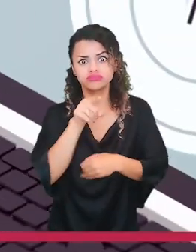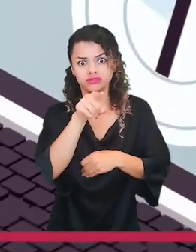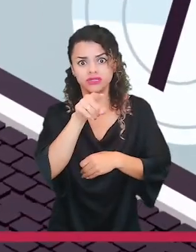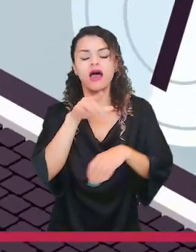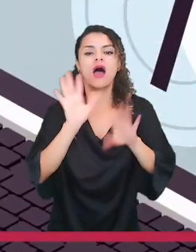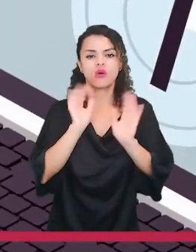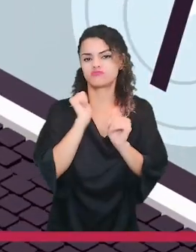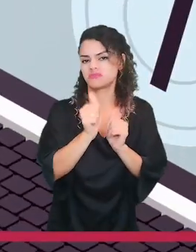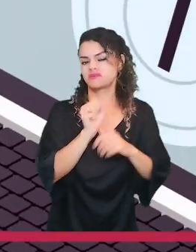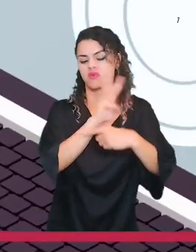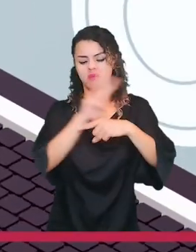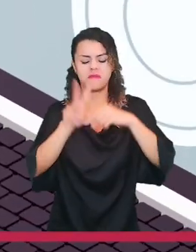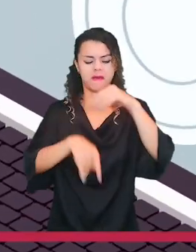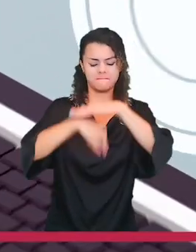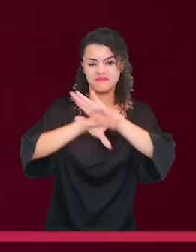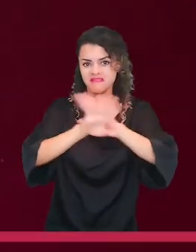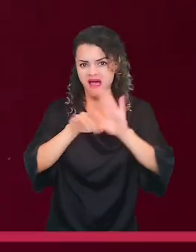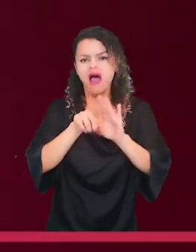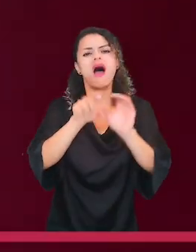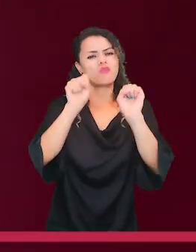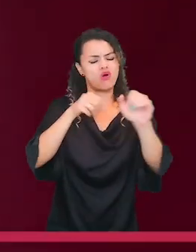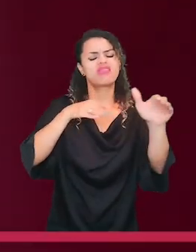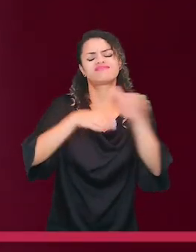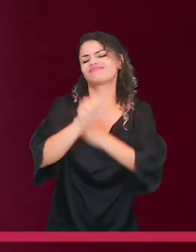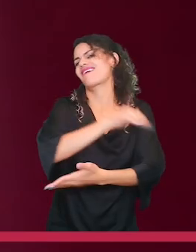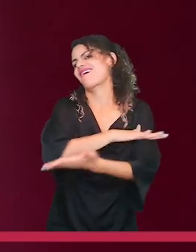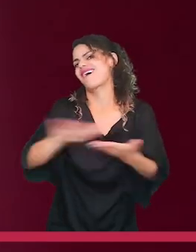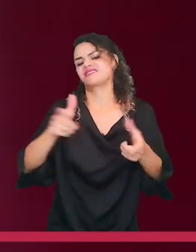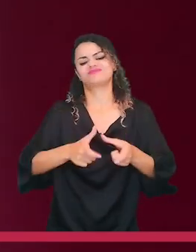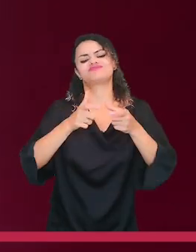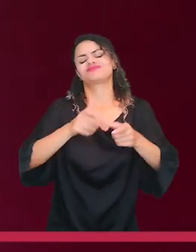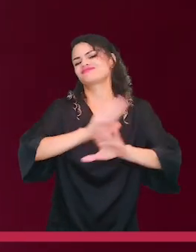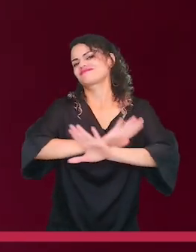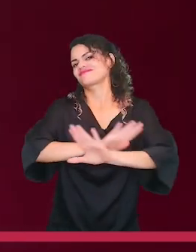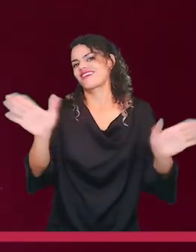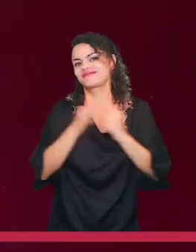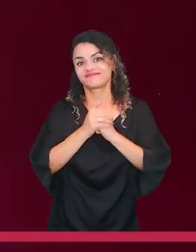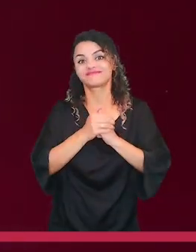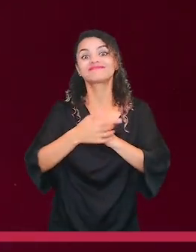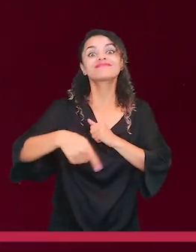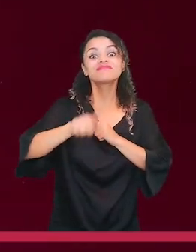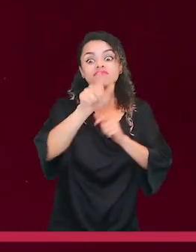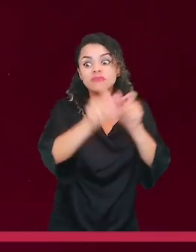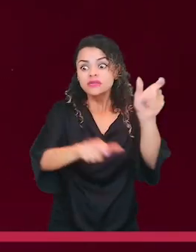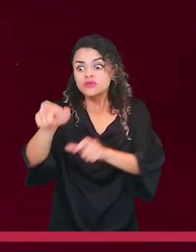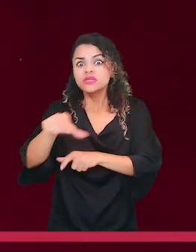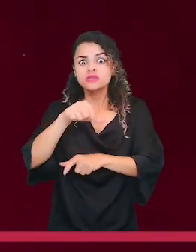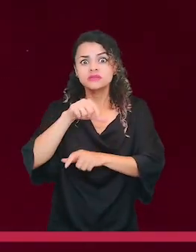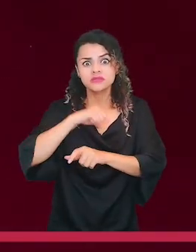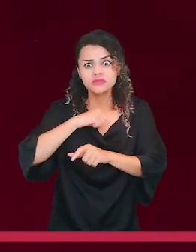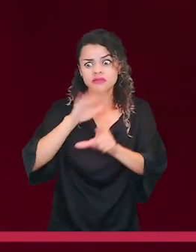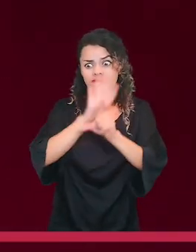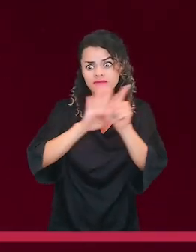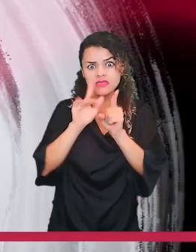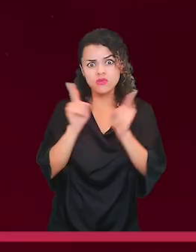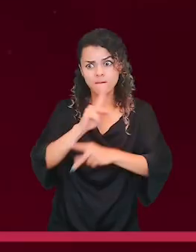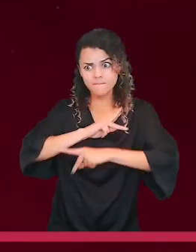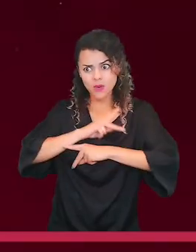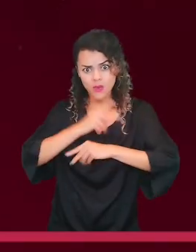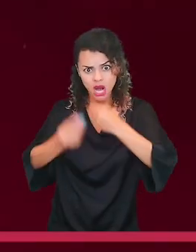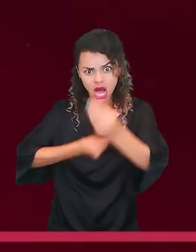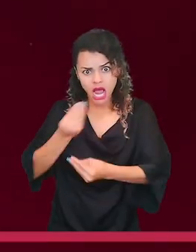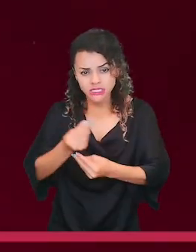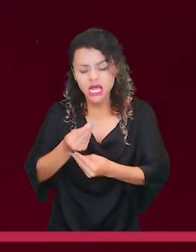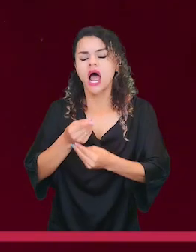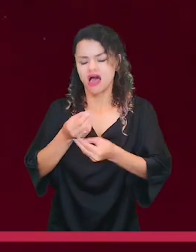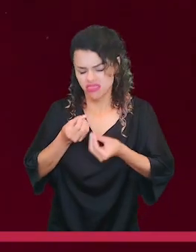el que lo subió a la plataforma y demás, ya aseguraste tu cupo, ya tienes acreditación. Todos los dueños de corto tienen acreditación,